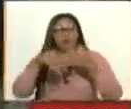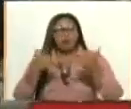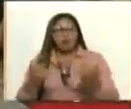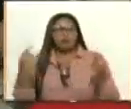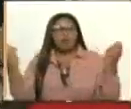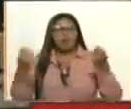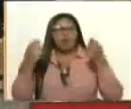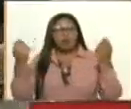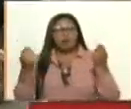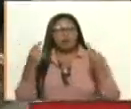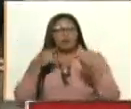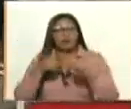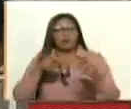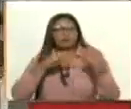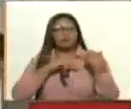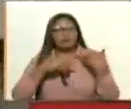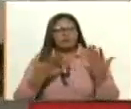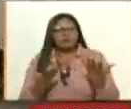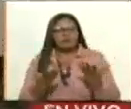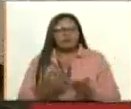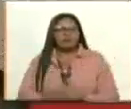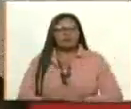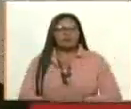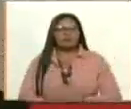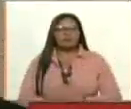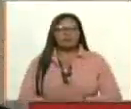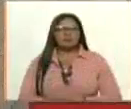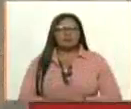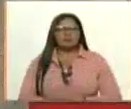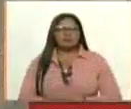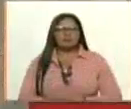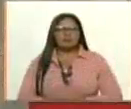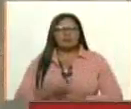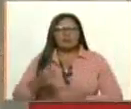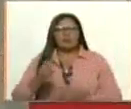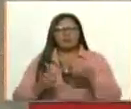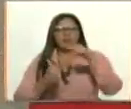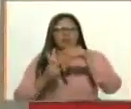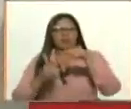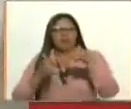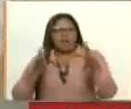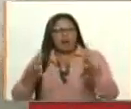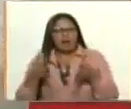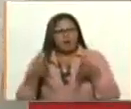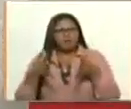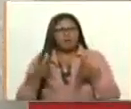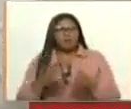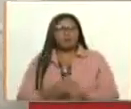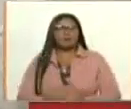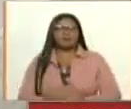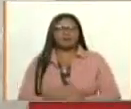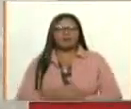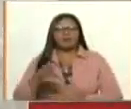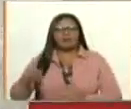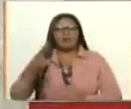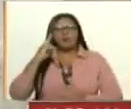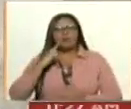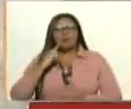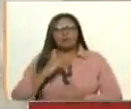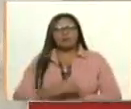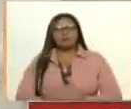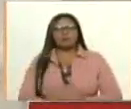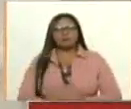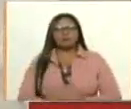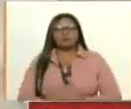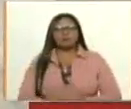que corresponde a Kere Pacupay TV, que fue la ganadora desde el Estado de Bolívar de